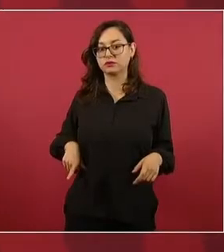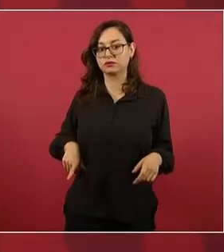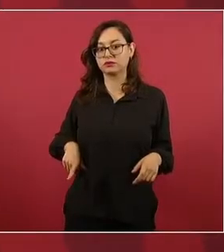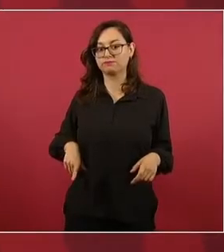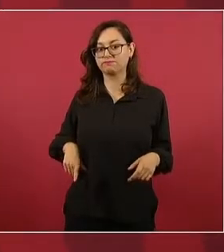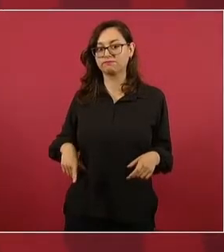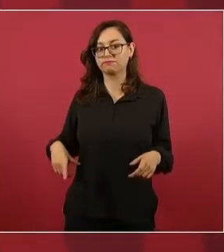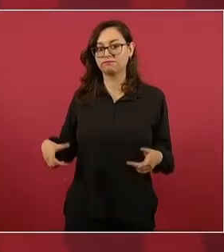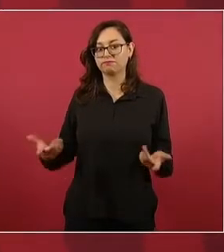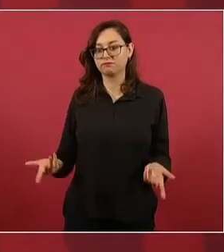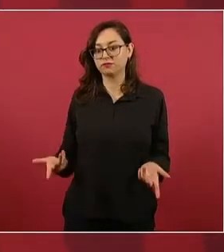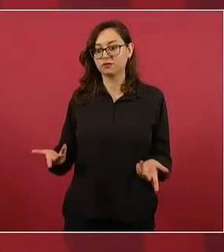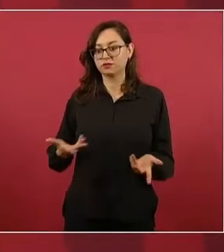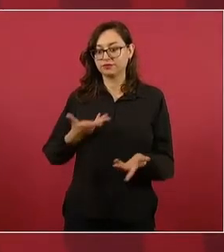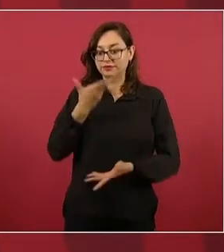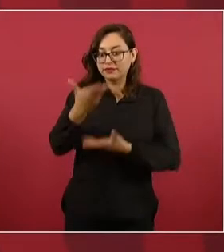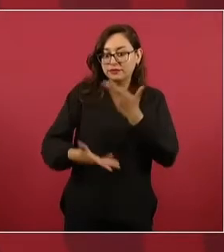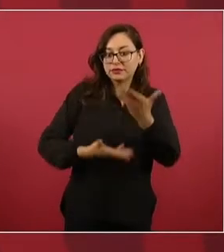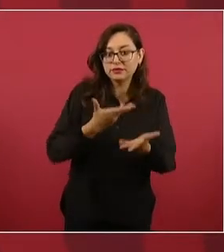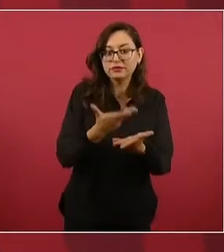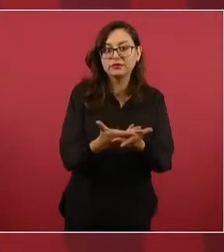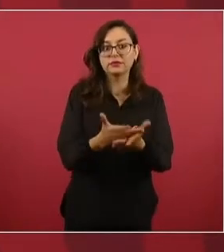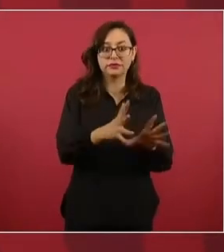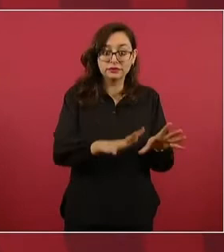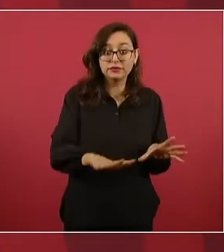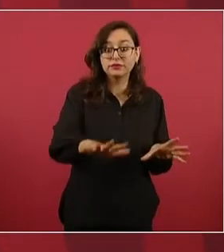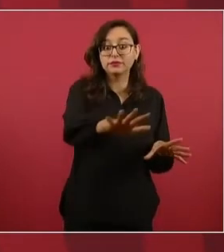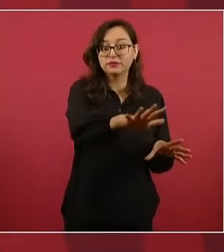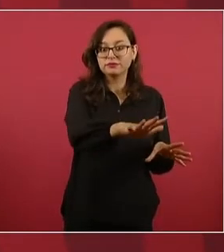que ni siquiera eran servidores públicos